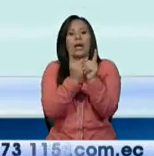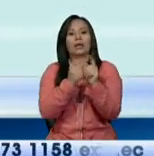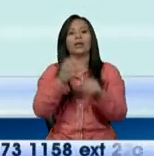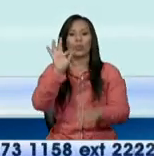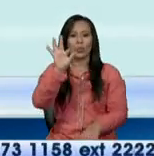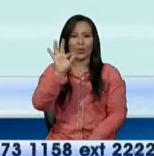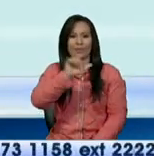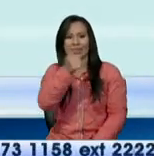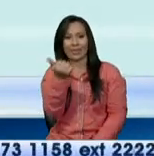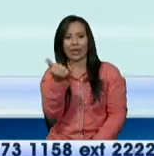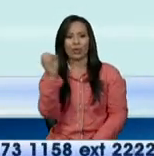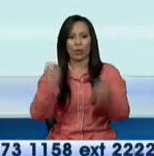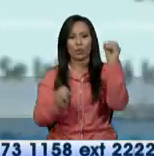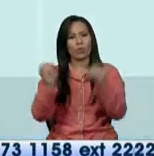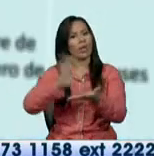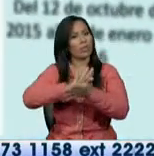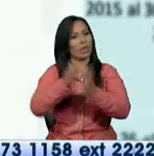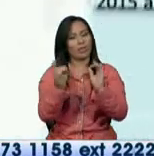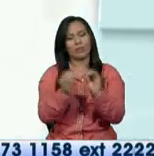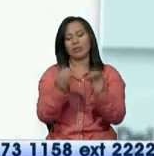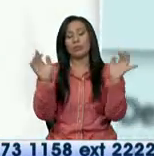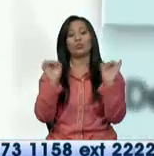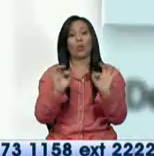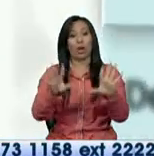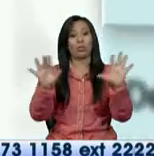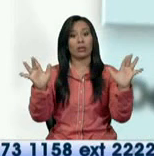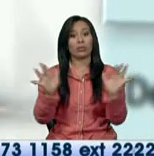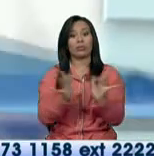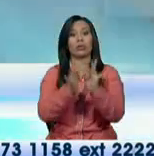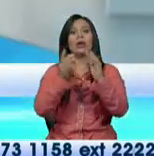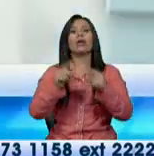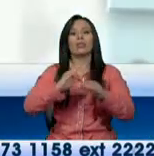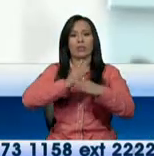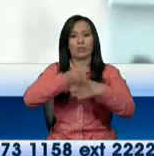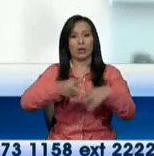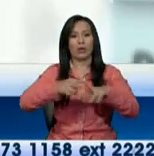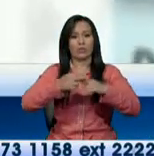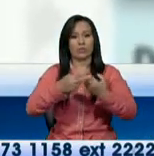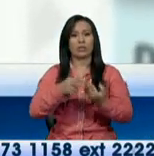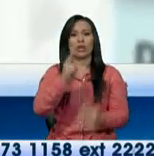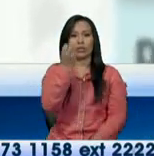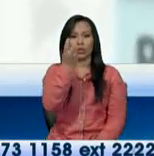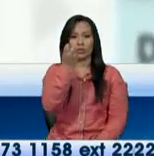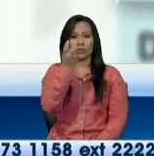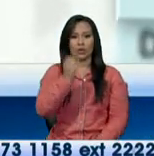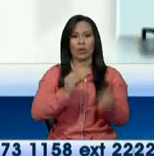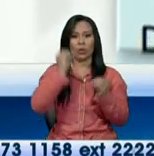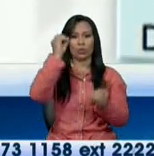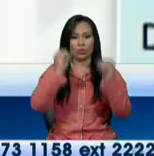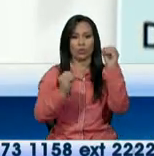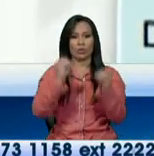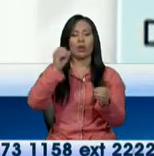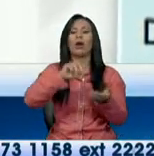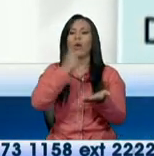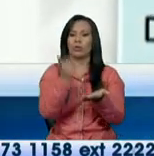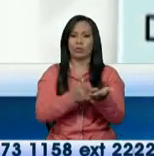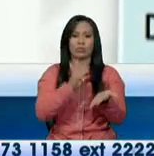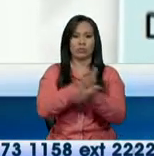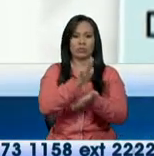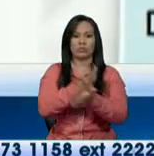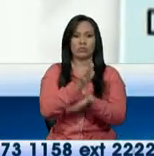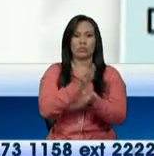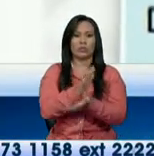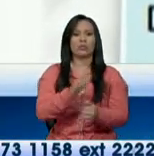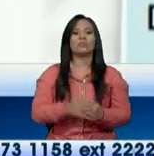de octubre. Después comenzamos el 12 de octubre comenzamos nuevamente clases y